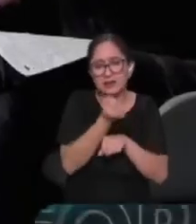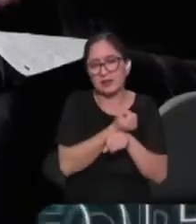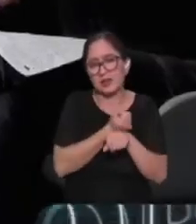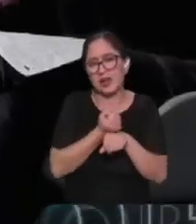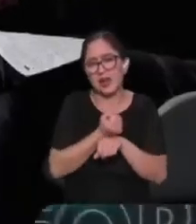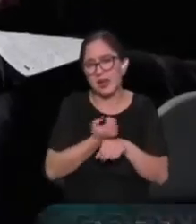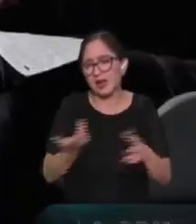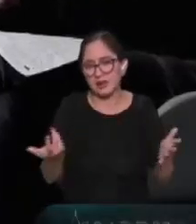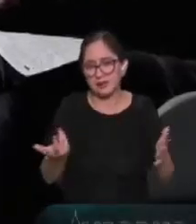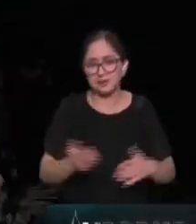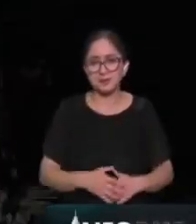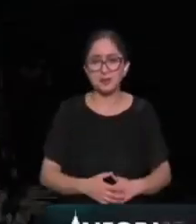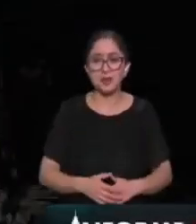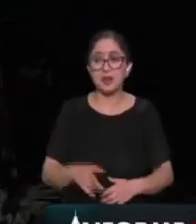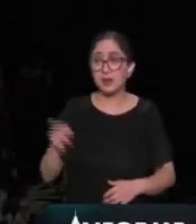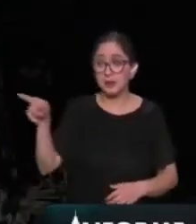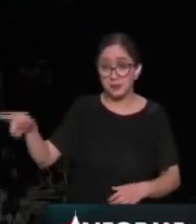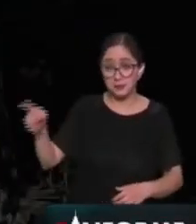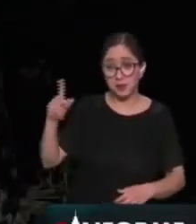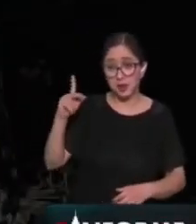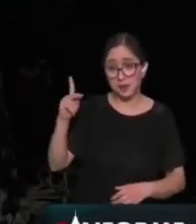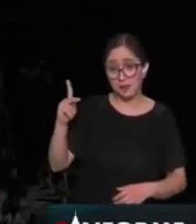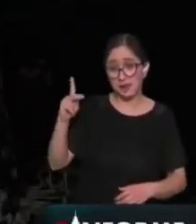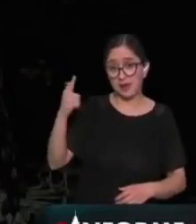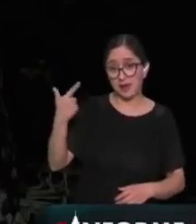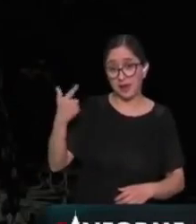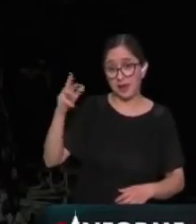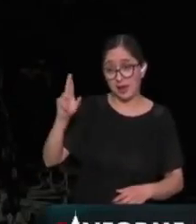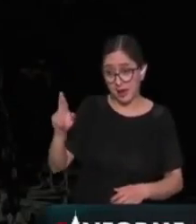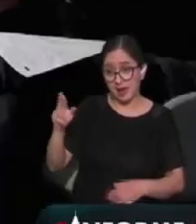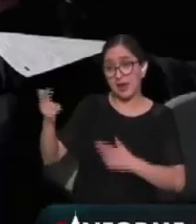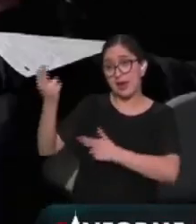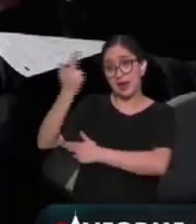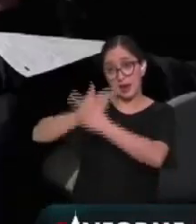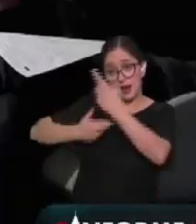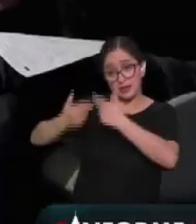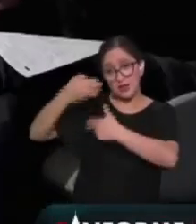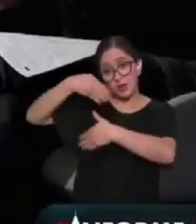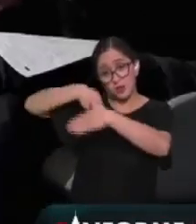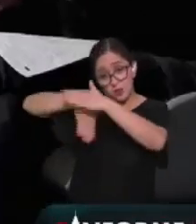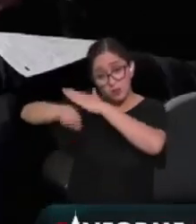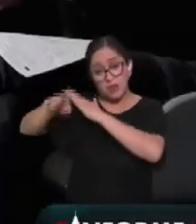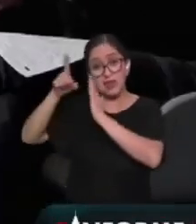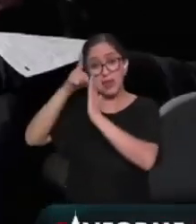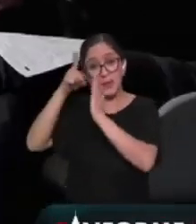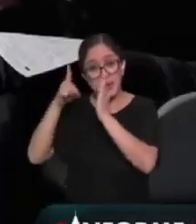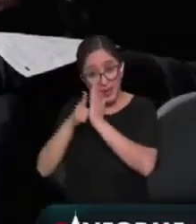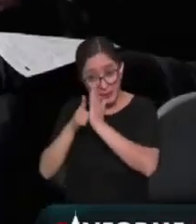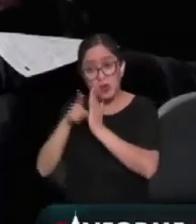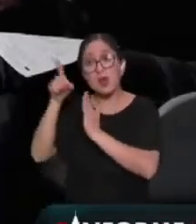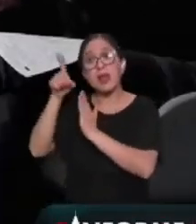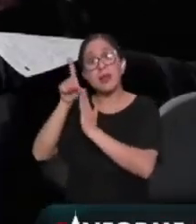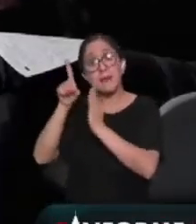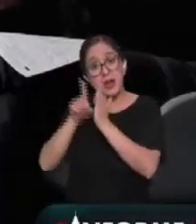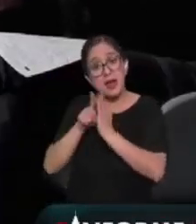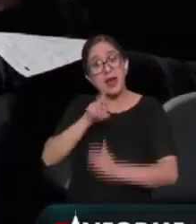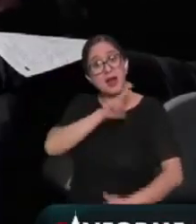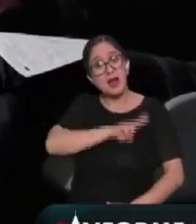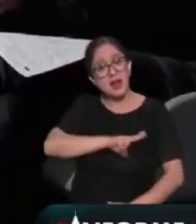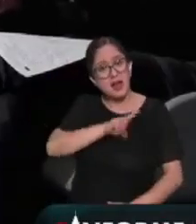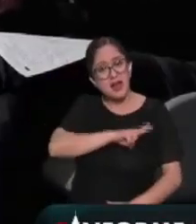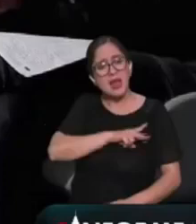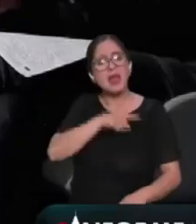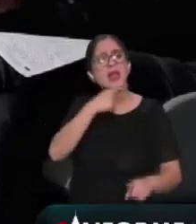habría devuelto el departamento después de que se llevaron a cabo las diligencias. El departamento se rentó y se hizo de nuevo otra diligencia. ¿Quién pidió